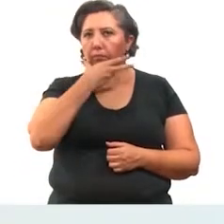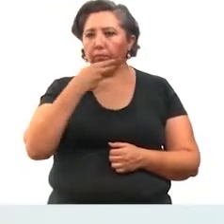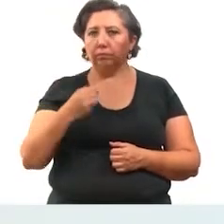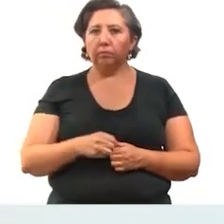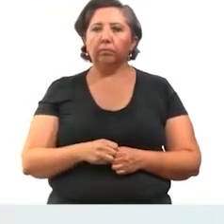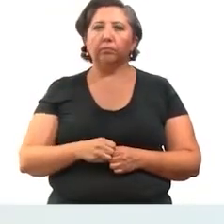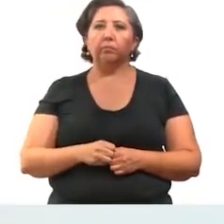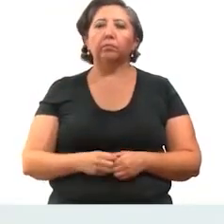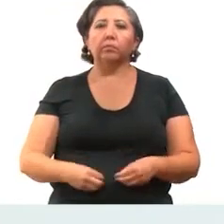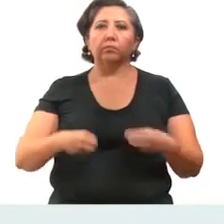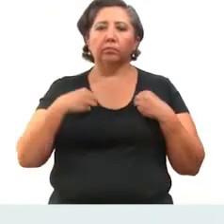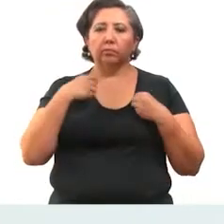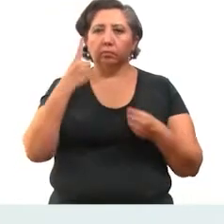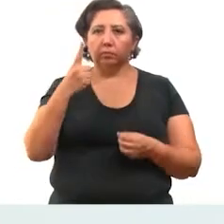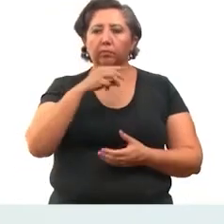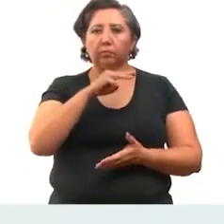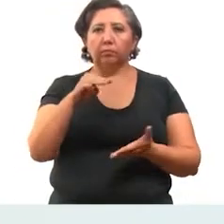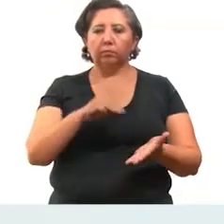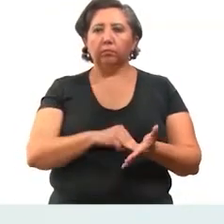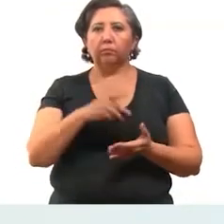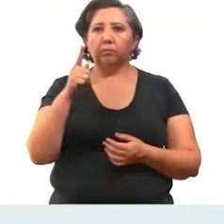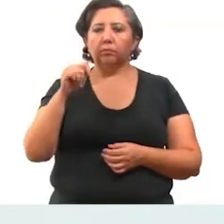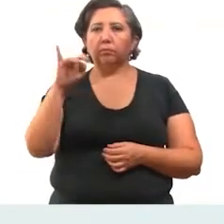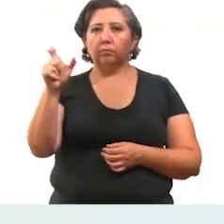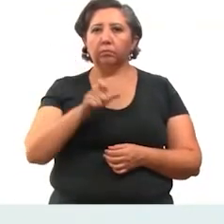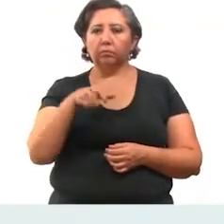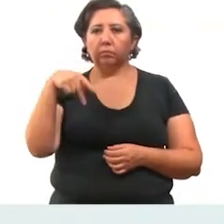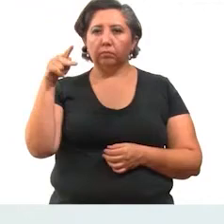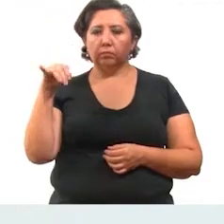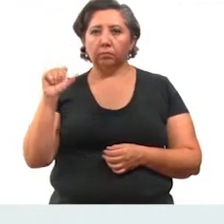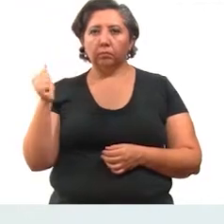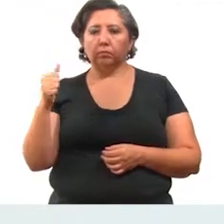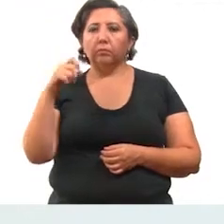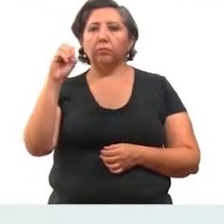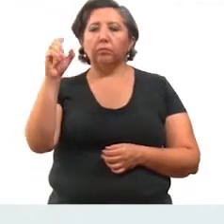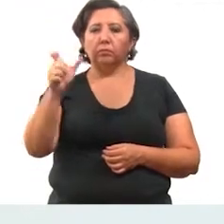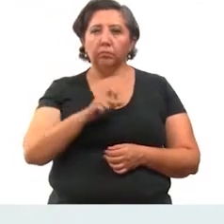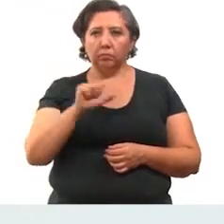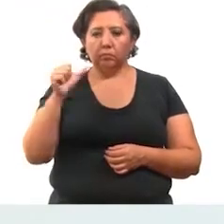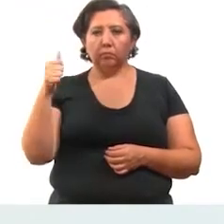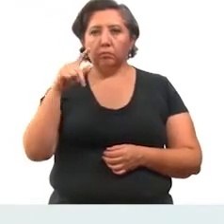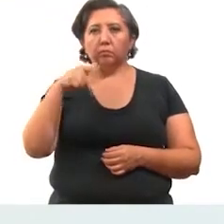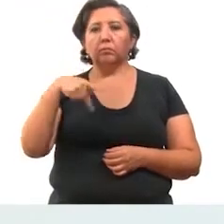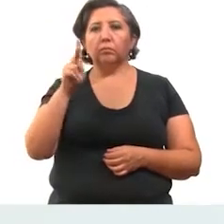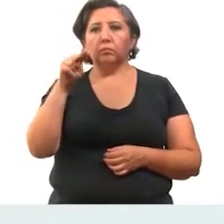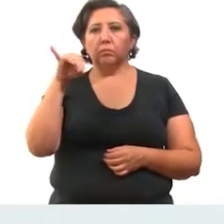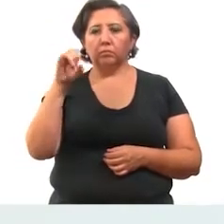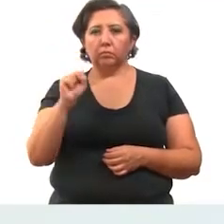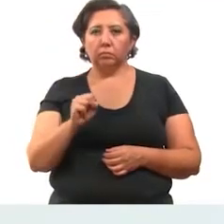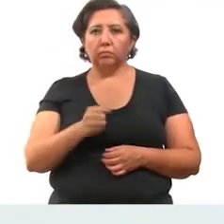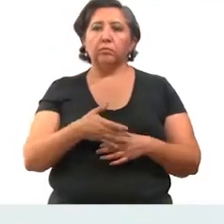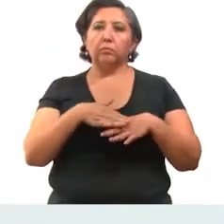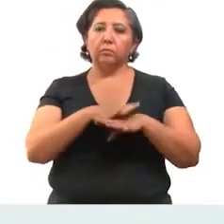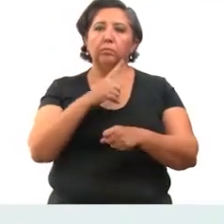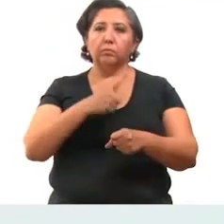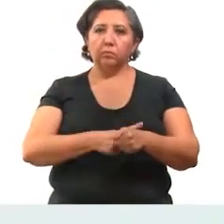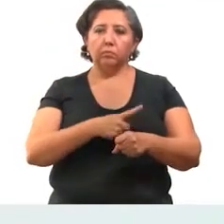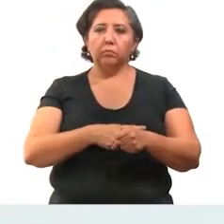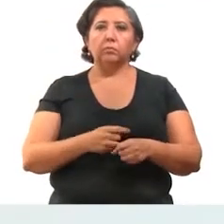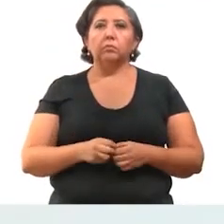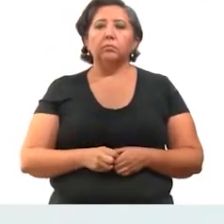hombres que residían, uno en Mérida, uno en Tixcocop, uno en Oxcuzcap y uno en Canacín. Entre sus